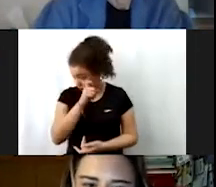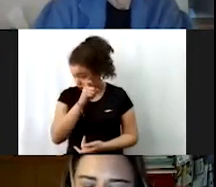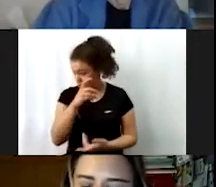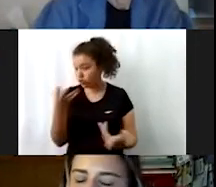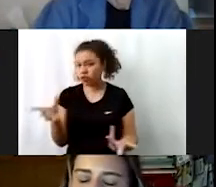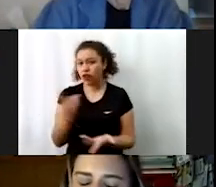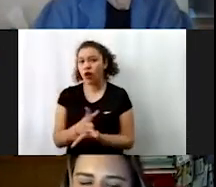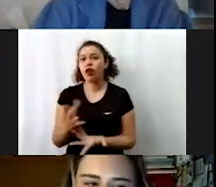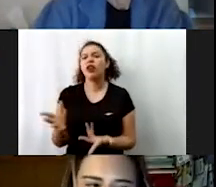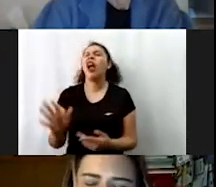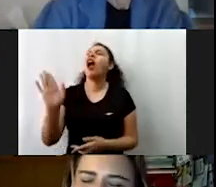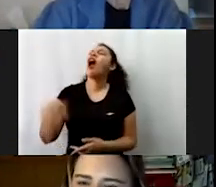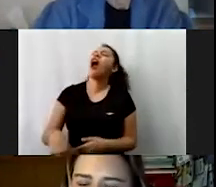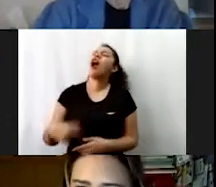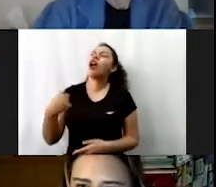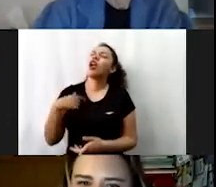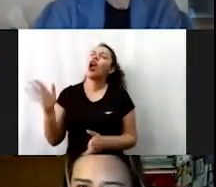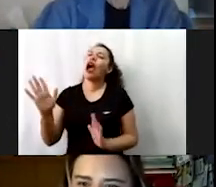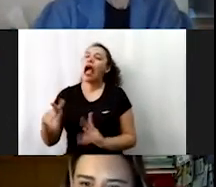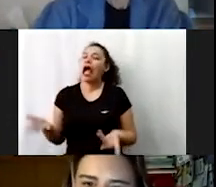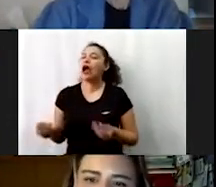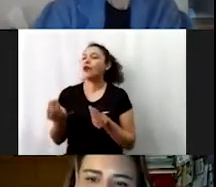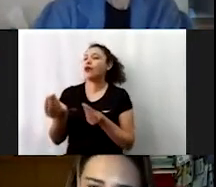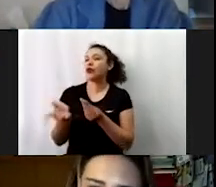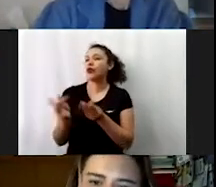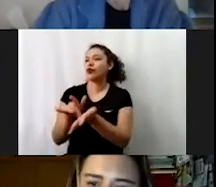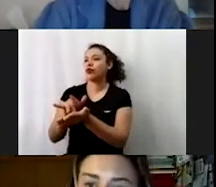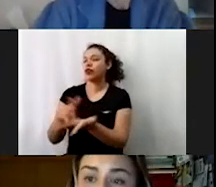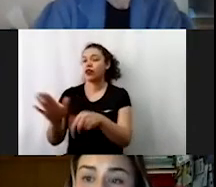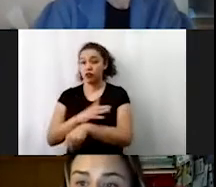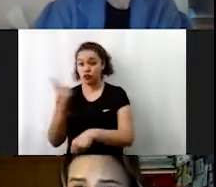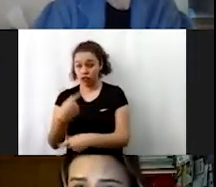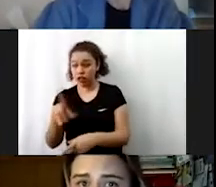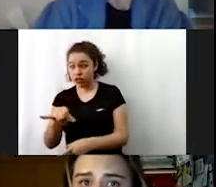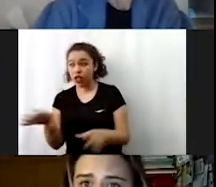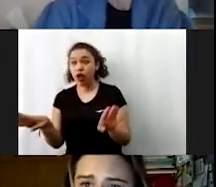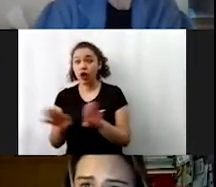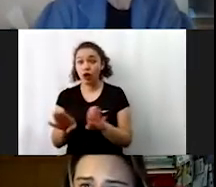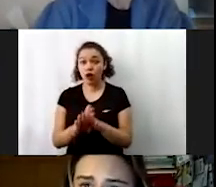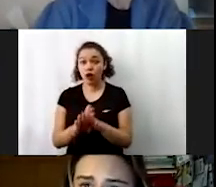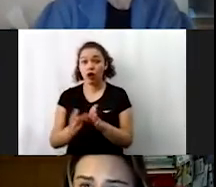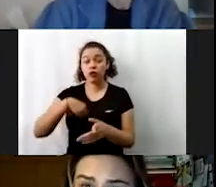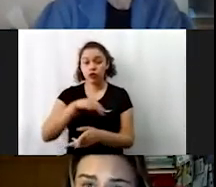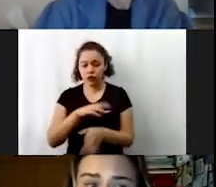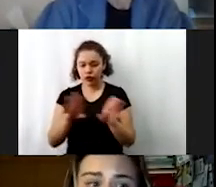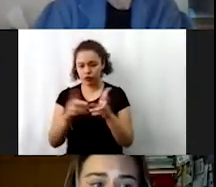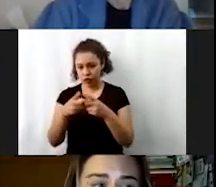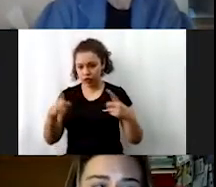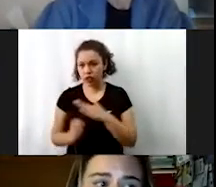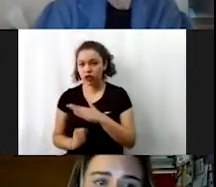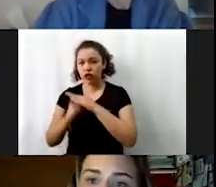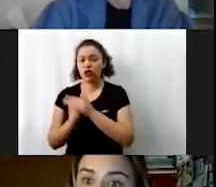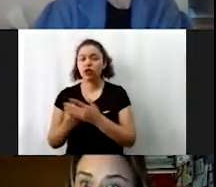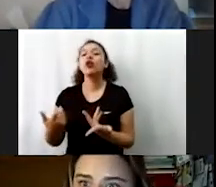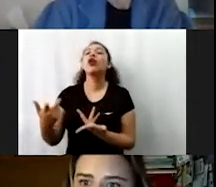decir, tenemos que cooperar, es bueno, ¿por qué cooperamos? ¿Cómo nos situamos en el desarrollo sostenible? ¿Cómo